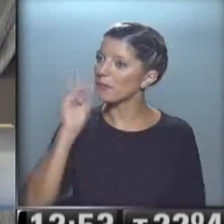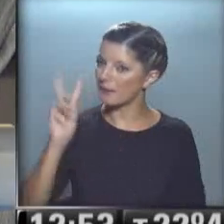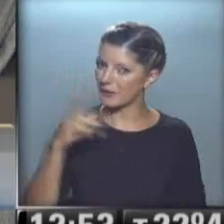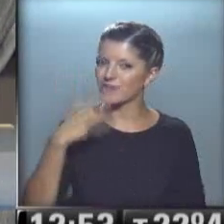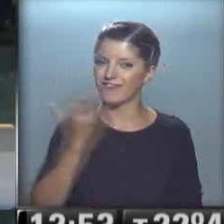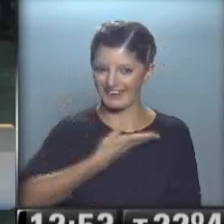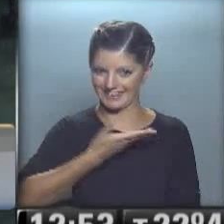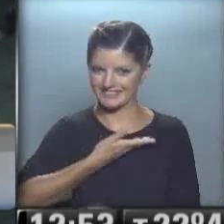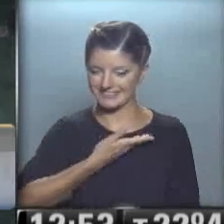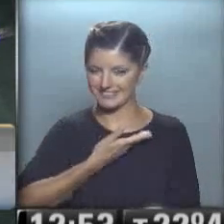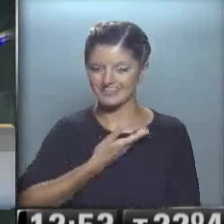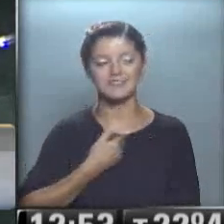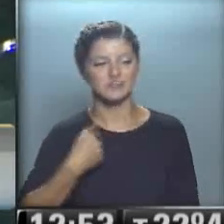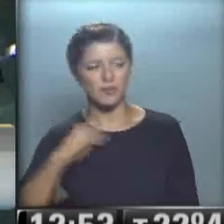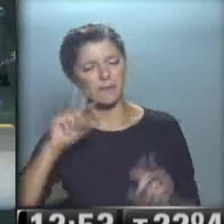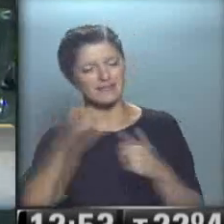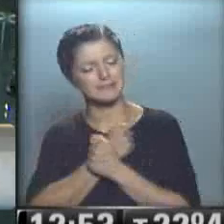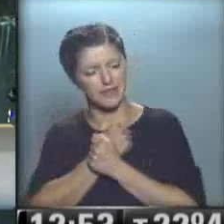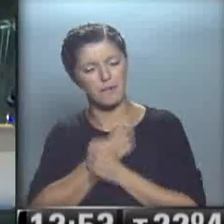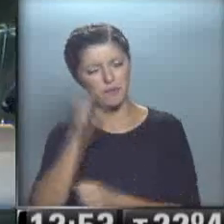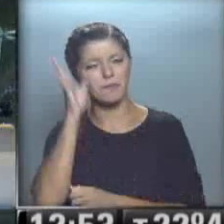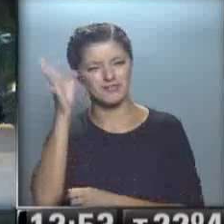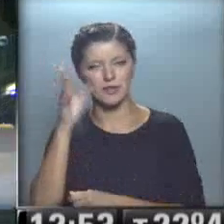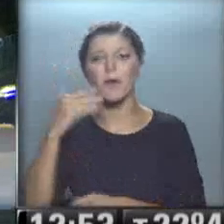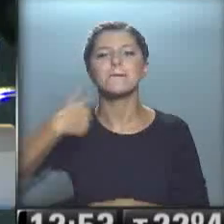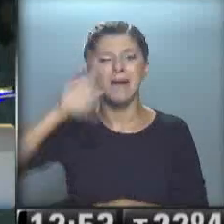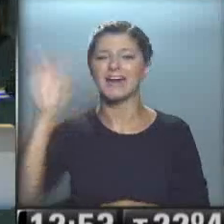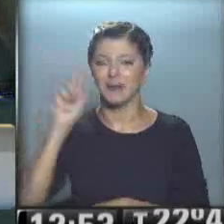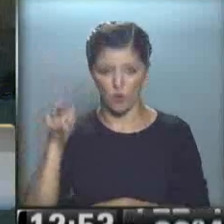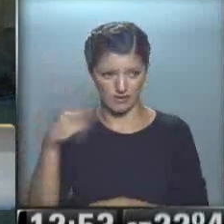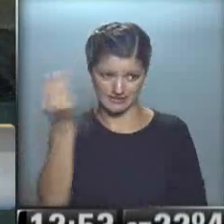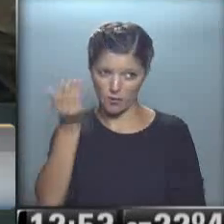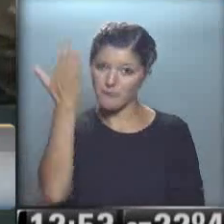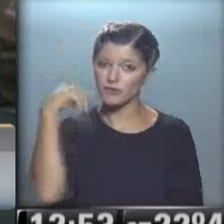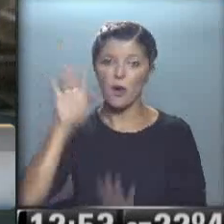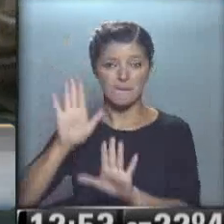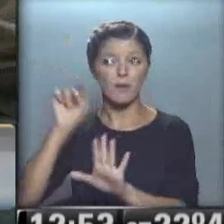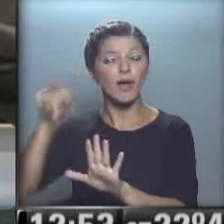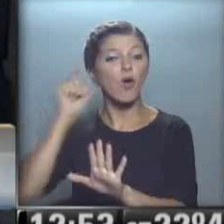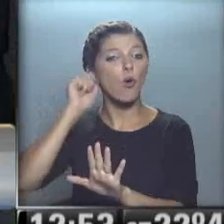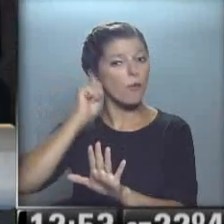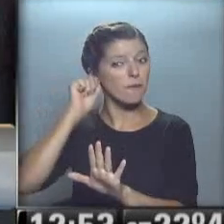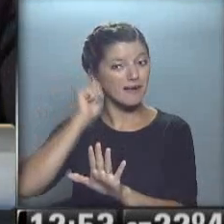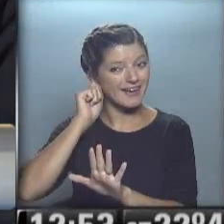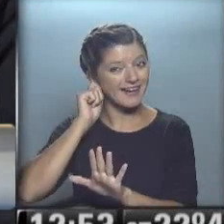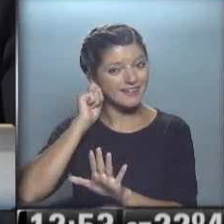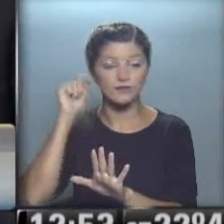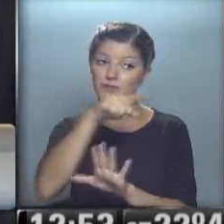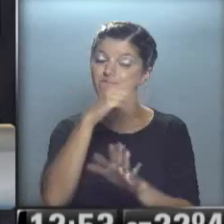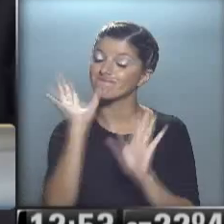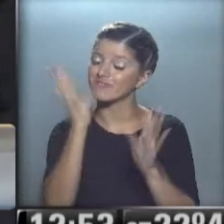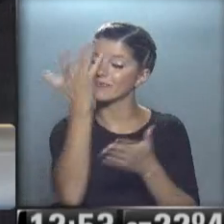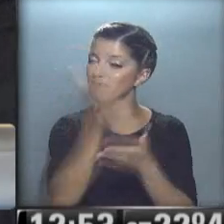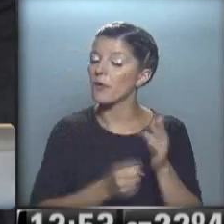igualment la verdad que también lo extrañamos mucho eh sobre todo Raúl que el fin de semana pasado lo estuvo esperando porque era su cumpleaños Le falló Pero